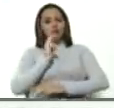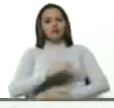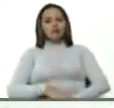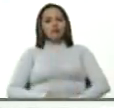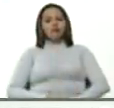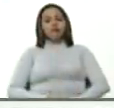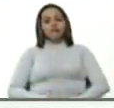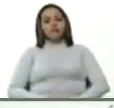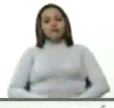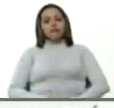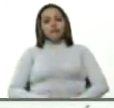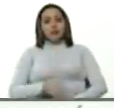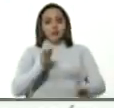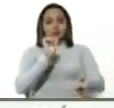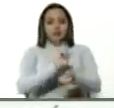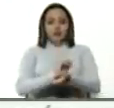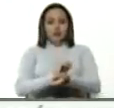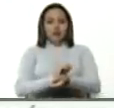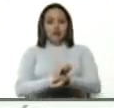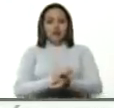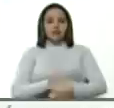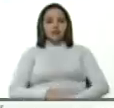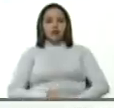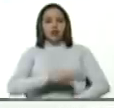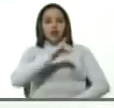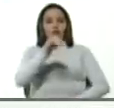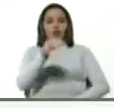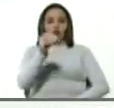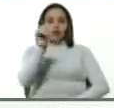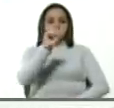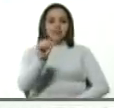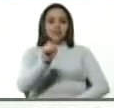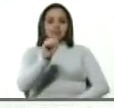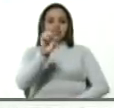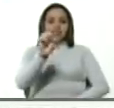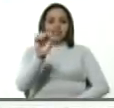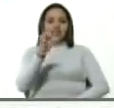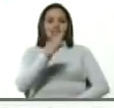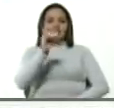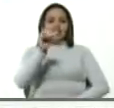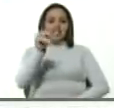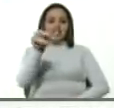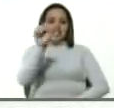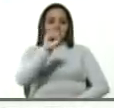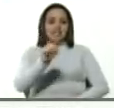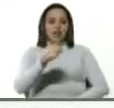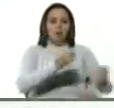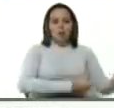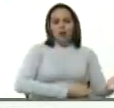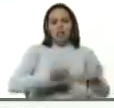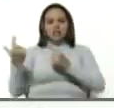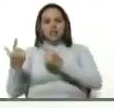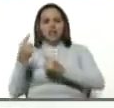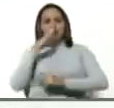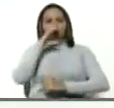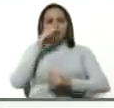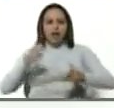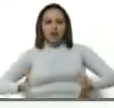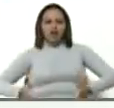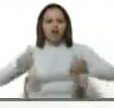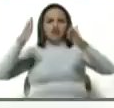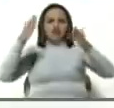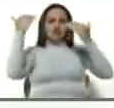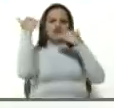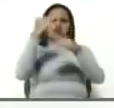José Inés Contreras por lanzar a un perro de un octavo piso que era nada más y nada